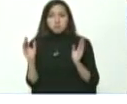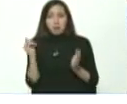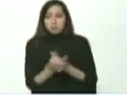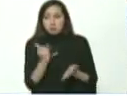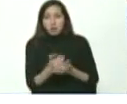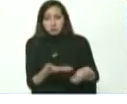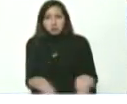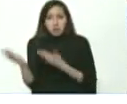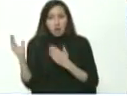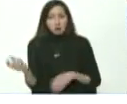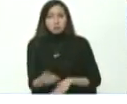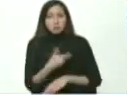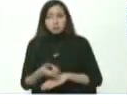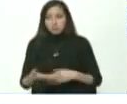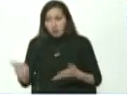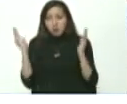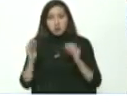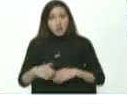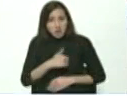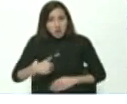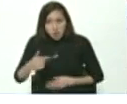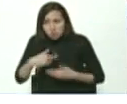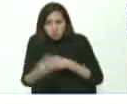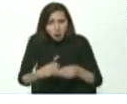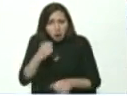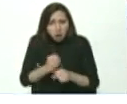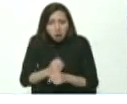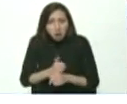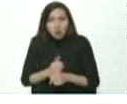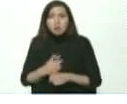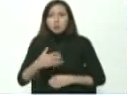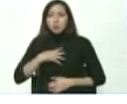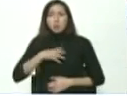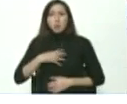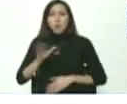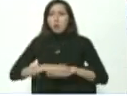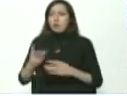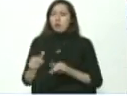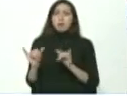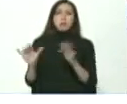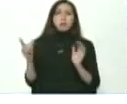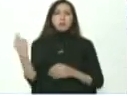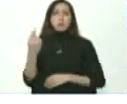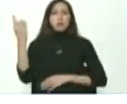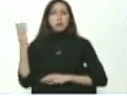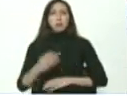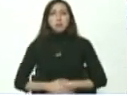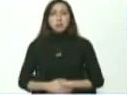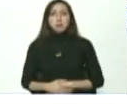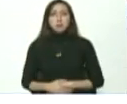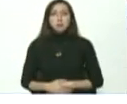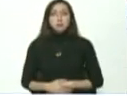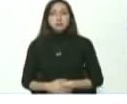pues. ¿Qué quieren? ¿Que yo les haga el trabajo? Yo no puedo hacer campaña electoral por ellos.